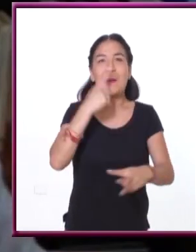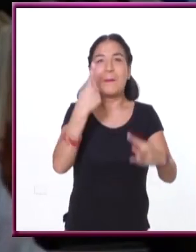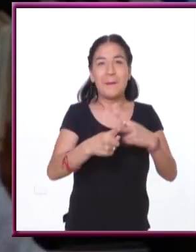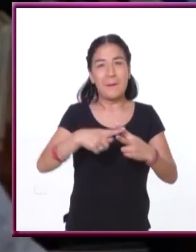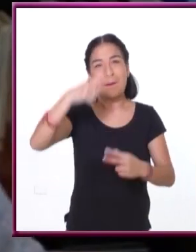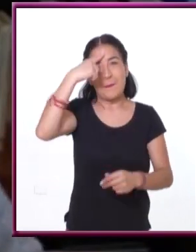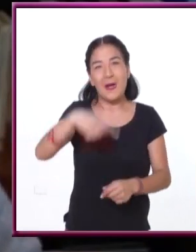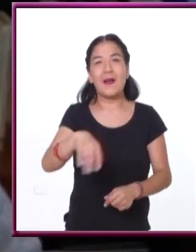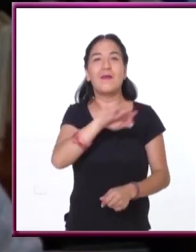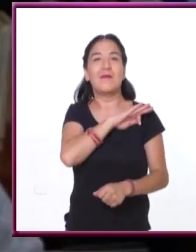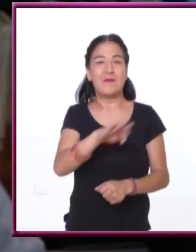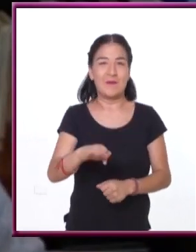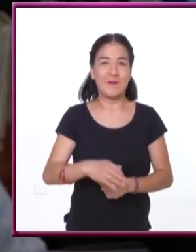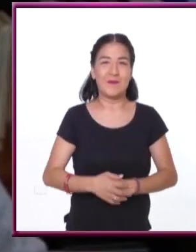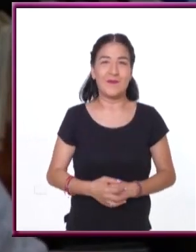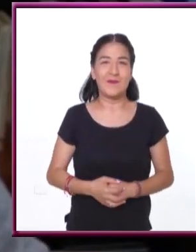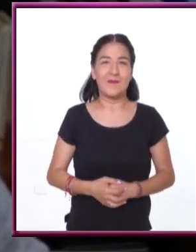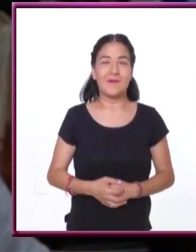matemática para poder